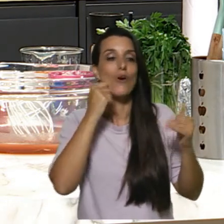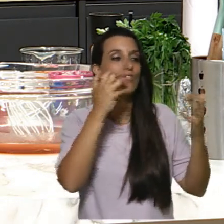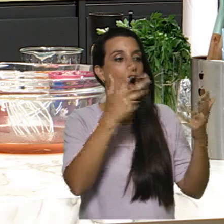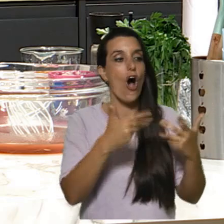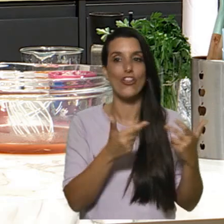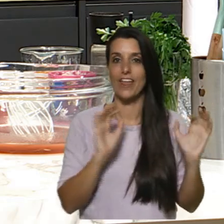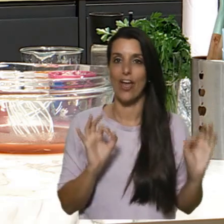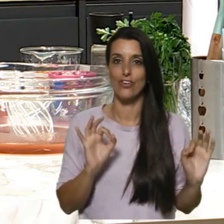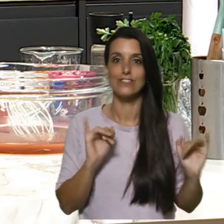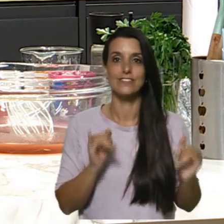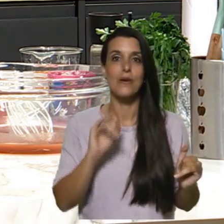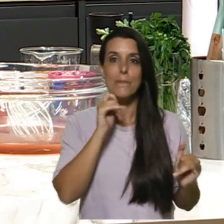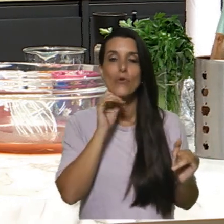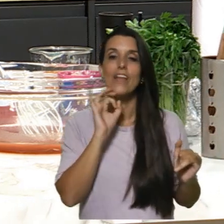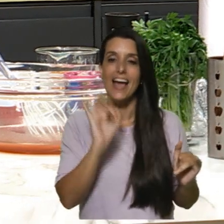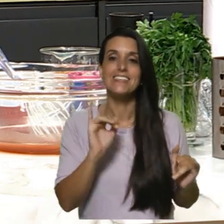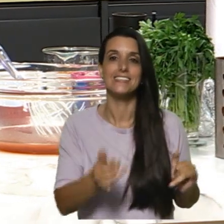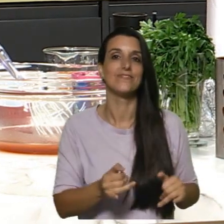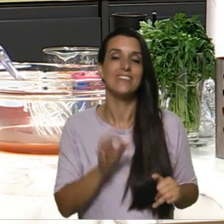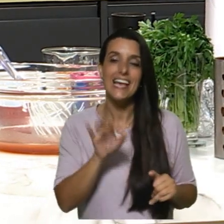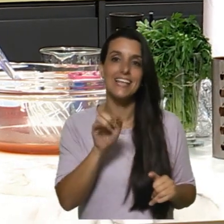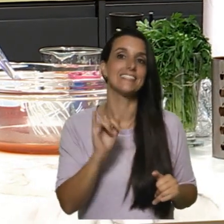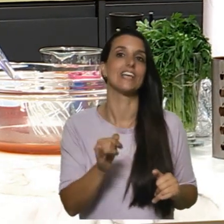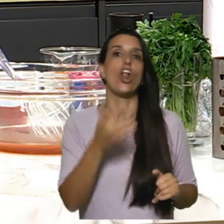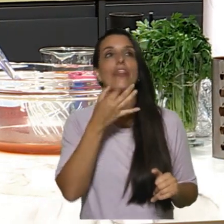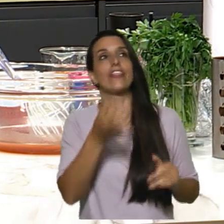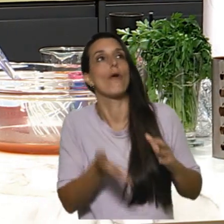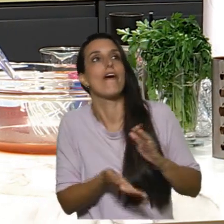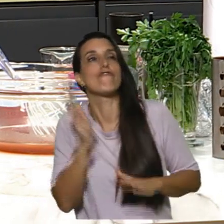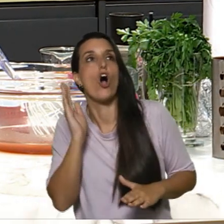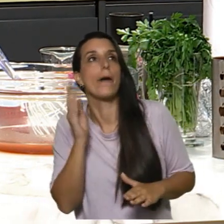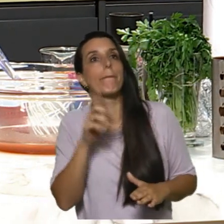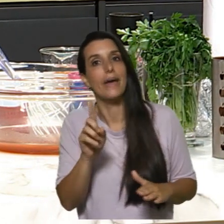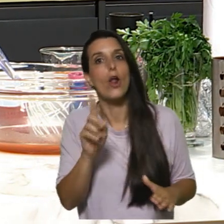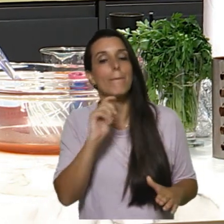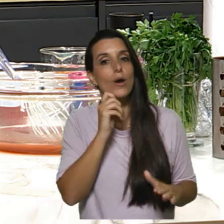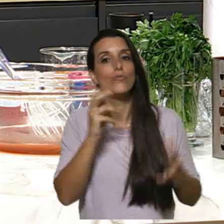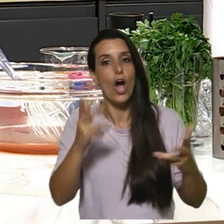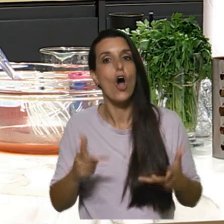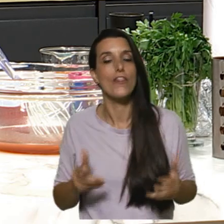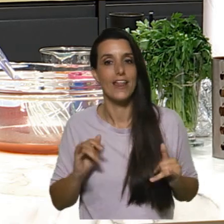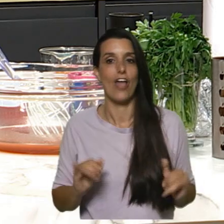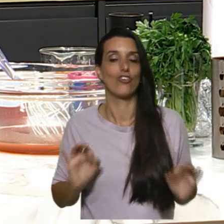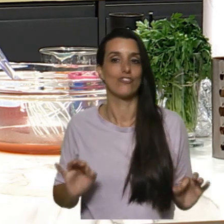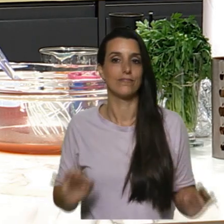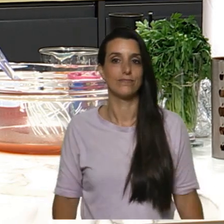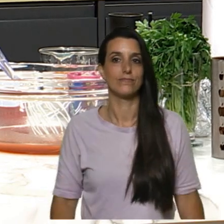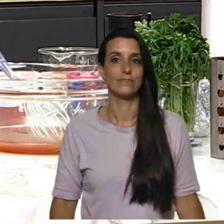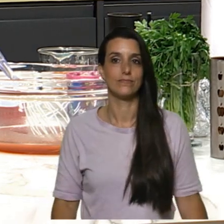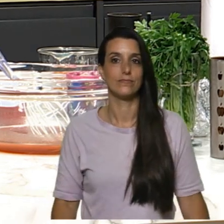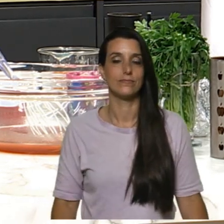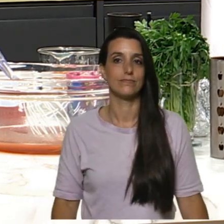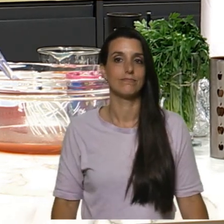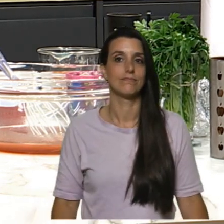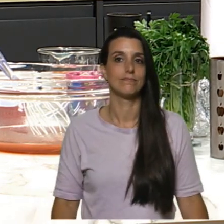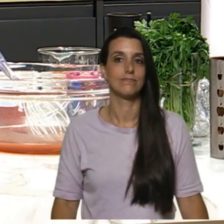ordenado. Ahí sí, esa, no te digo que me voy y sí, pero me gusta eso, recogerlo y que esté... Que esté en